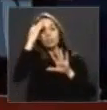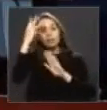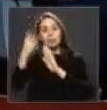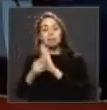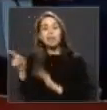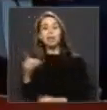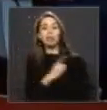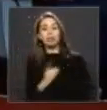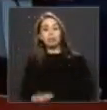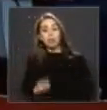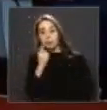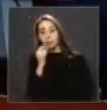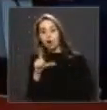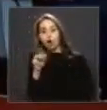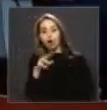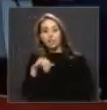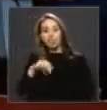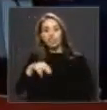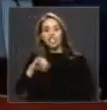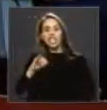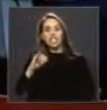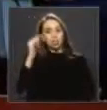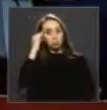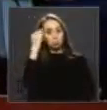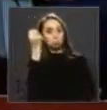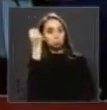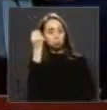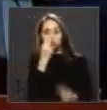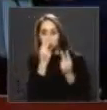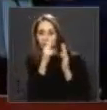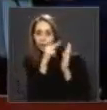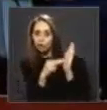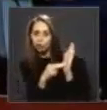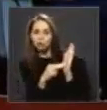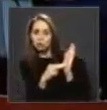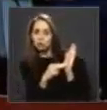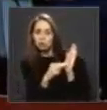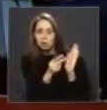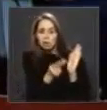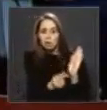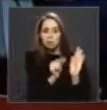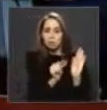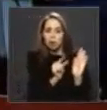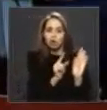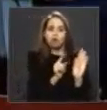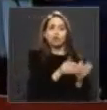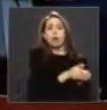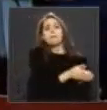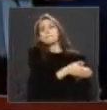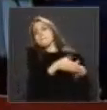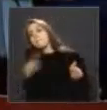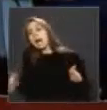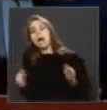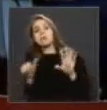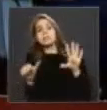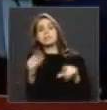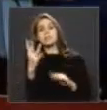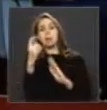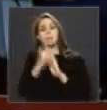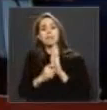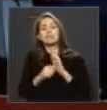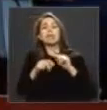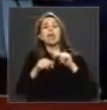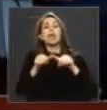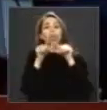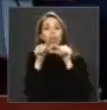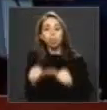Lorenzini mostró que había que entonces extender a 63 meses la vigencia,